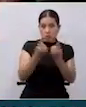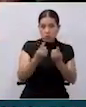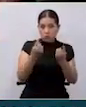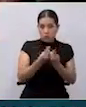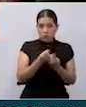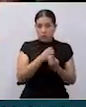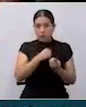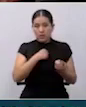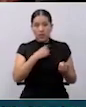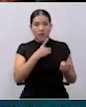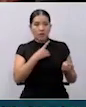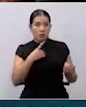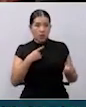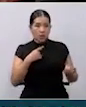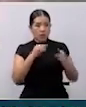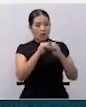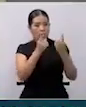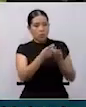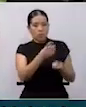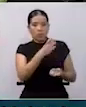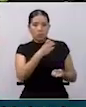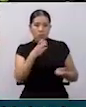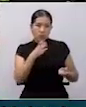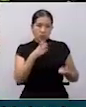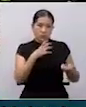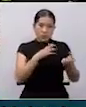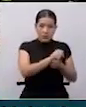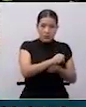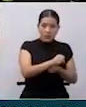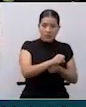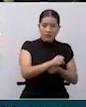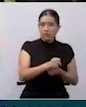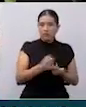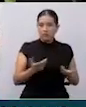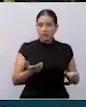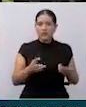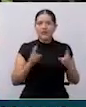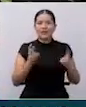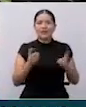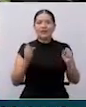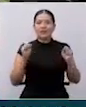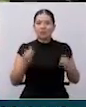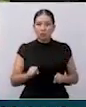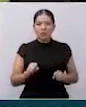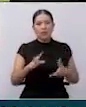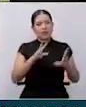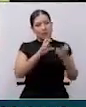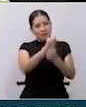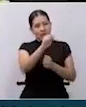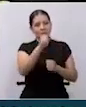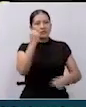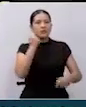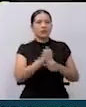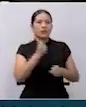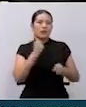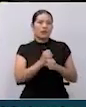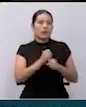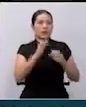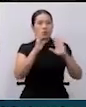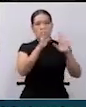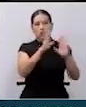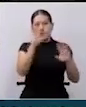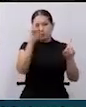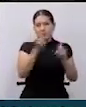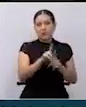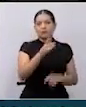comisión mixta, puede afectar inclusive a la gestión de nuestro hermano presidente.